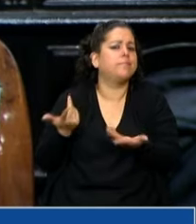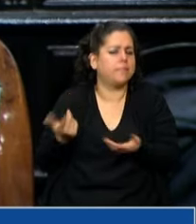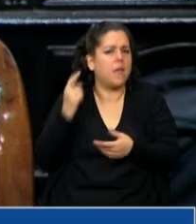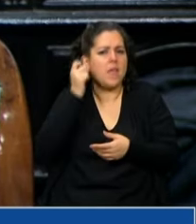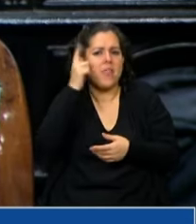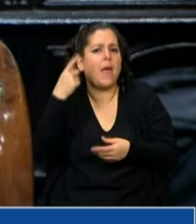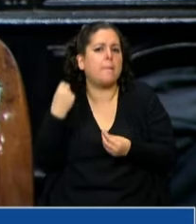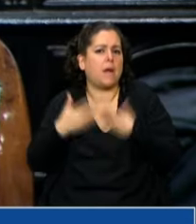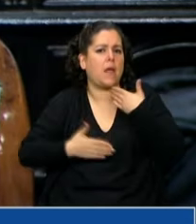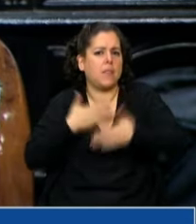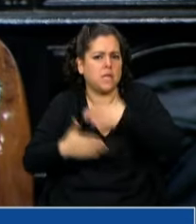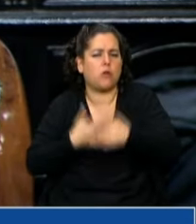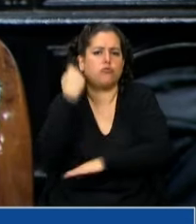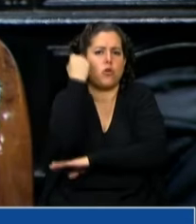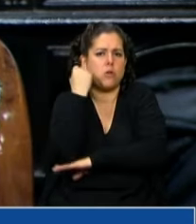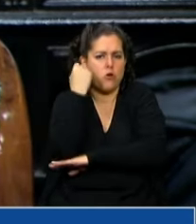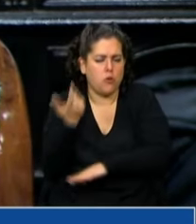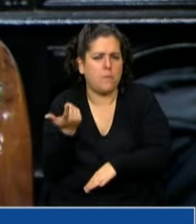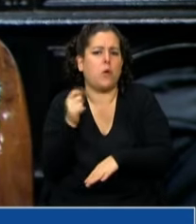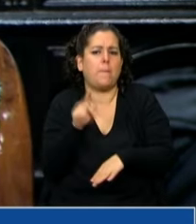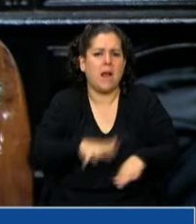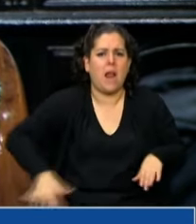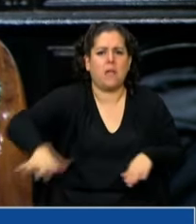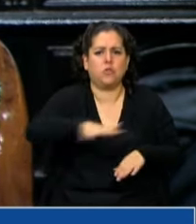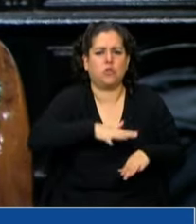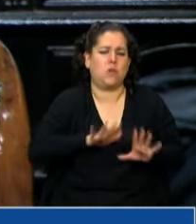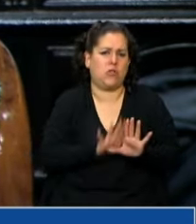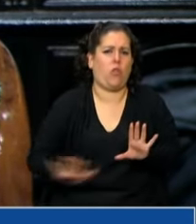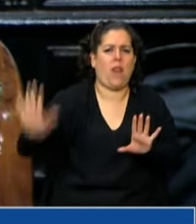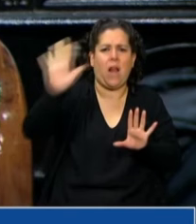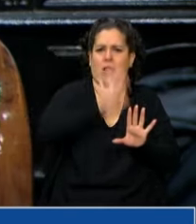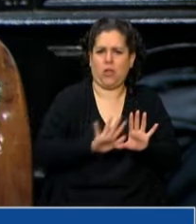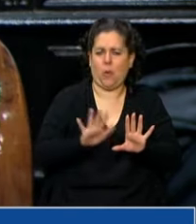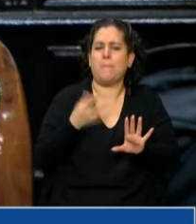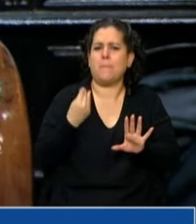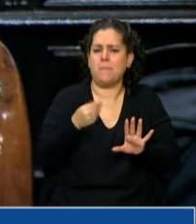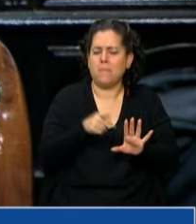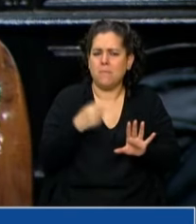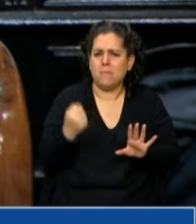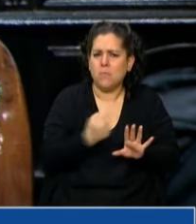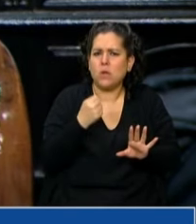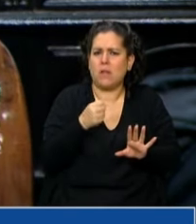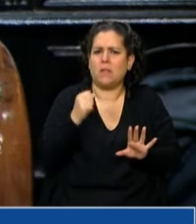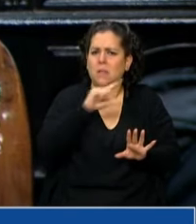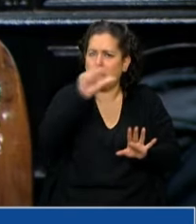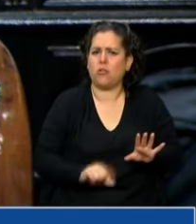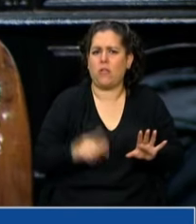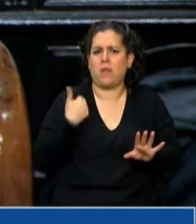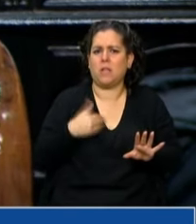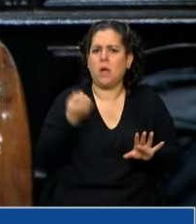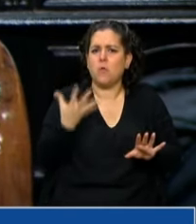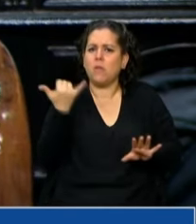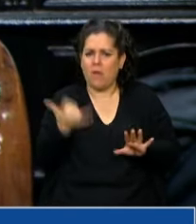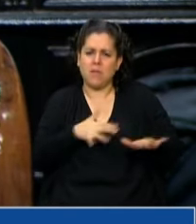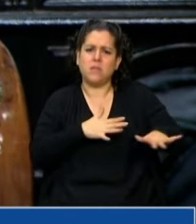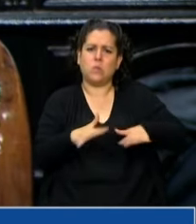de desarrollo económico en la zona y en la región muy importante para nuestro país frente a esta crisis alimentaria en